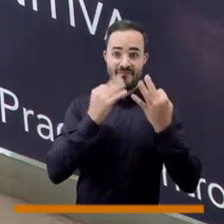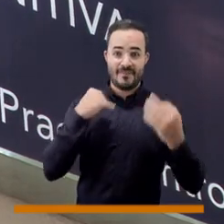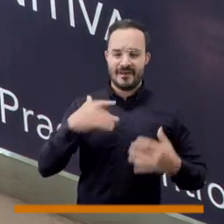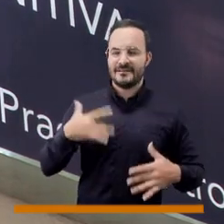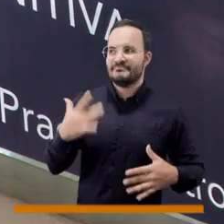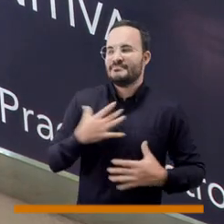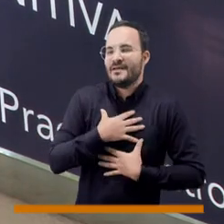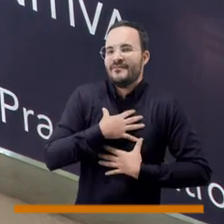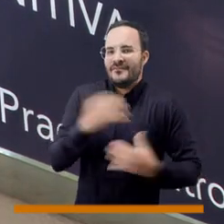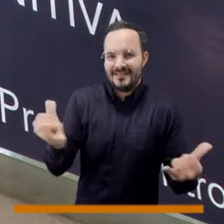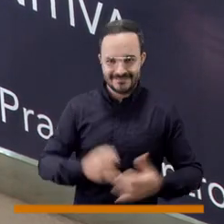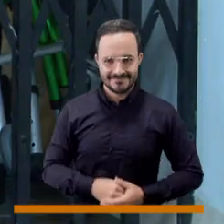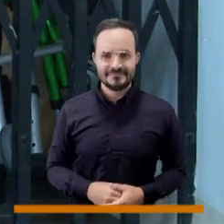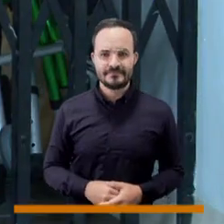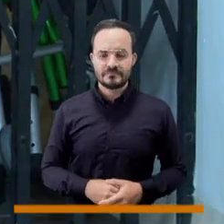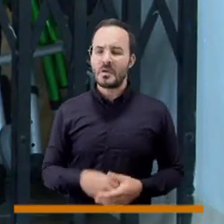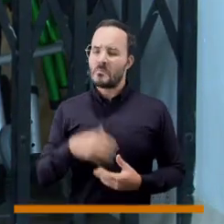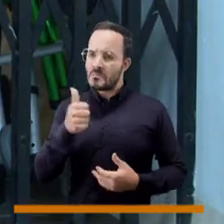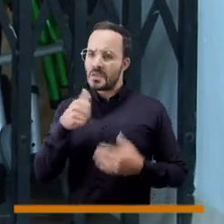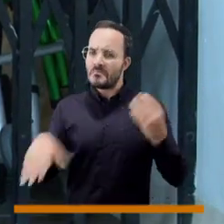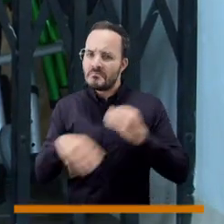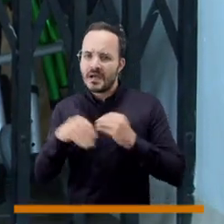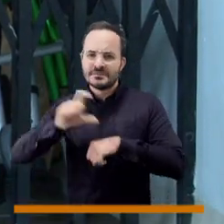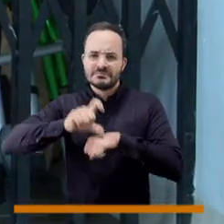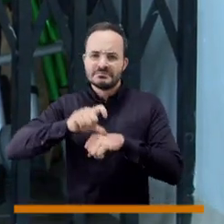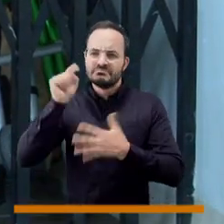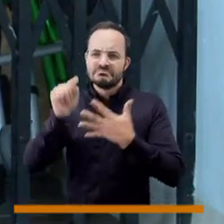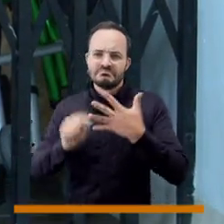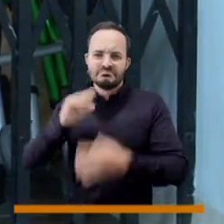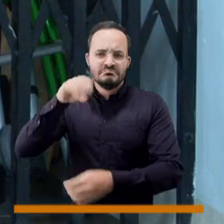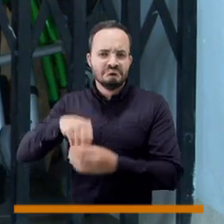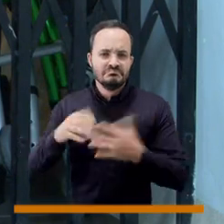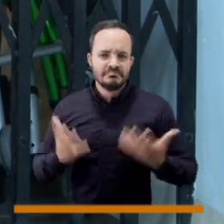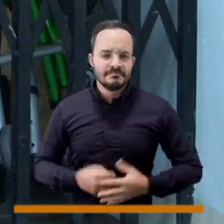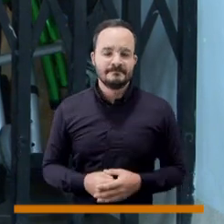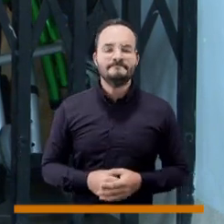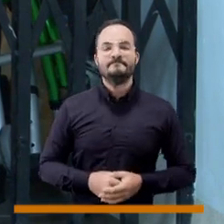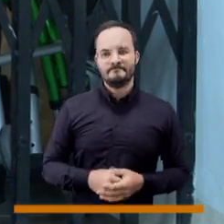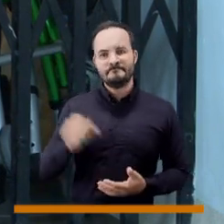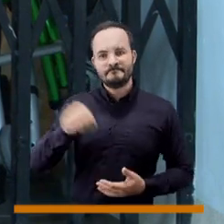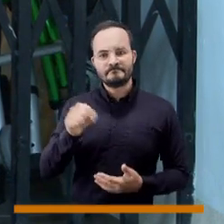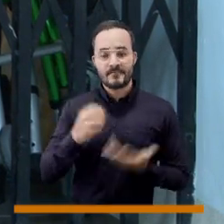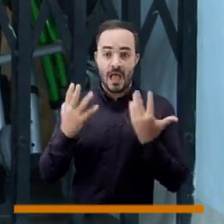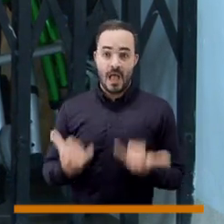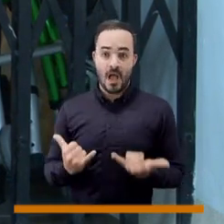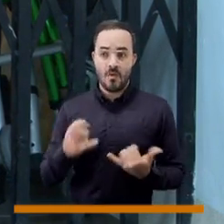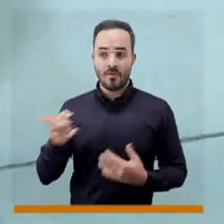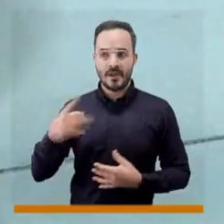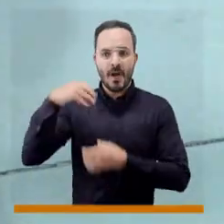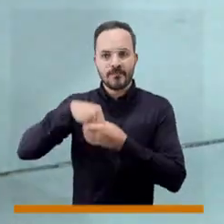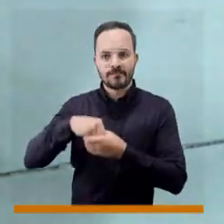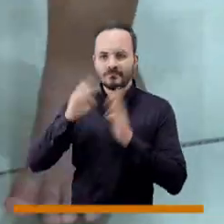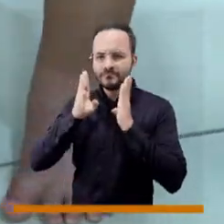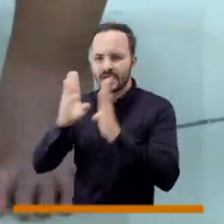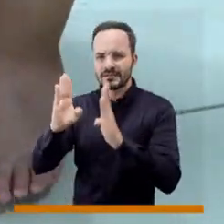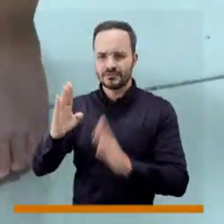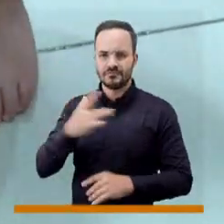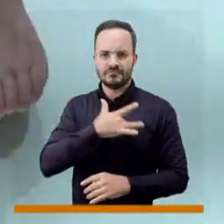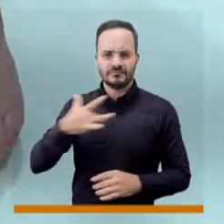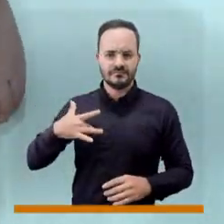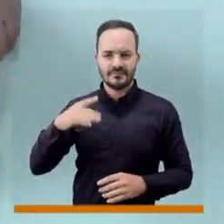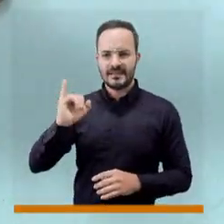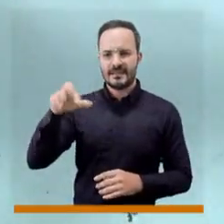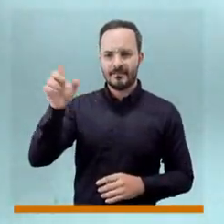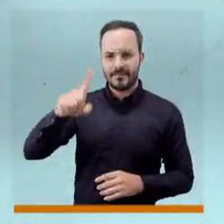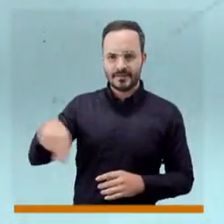es para morirse. ¿Qué otras actividades realizan acá en la Corporación Social El Comité? En El Comité tenemos actualmente una IPS